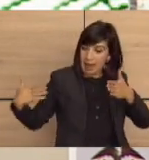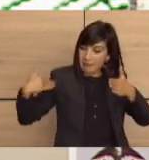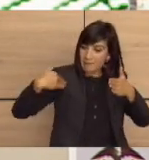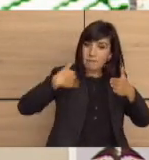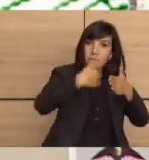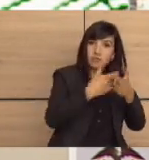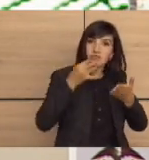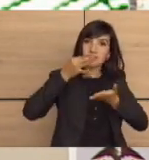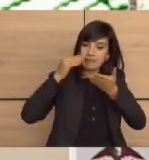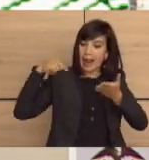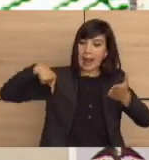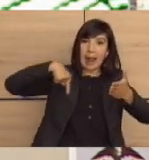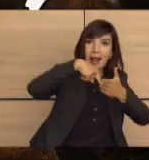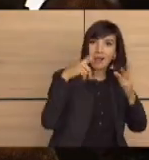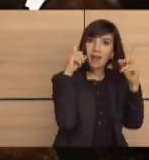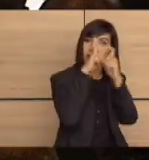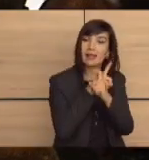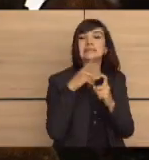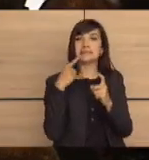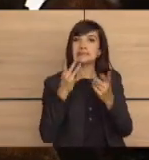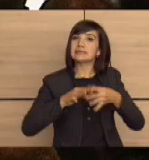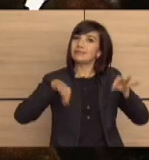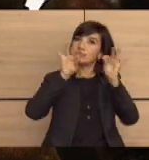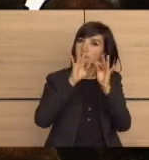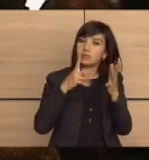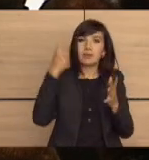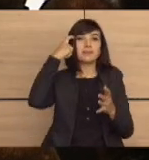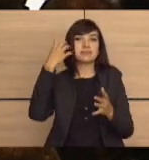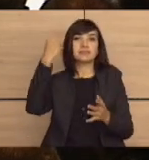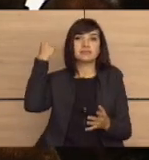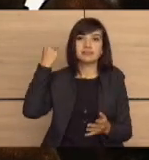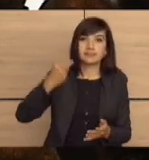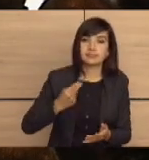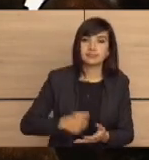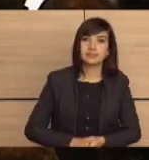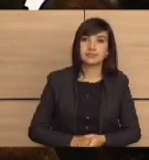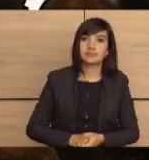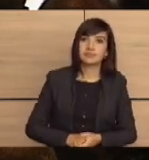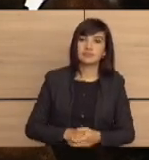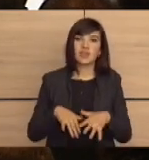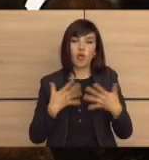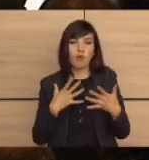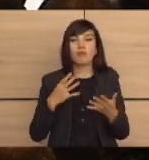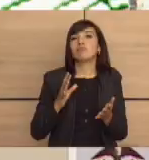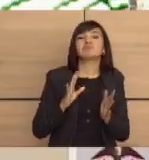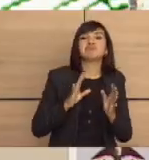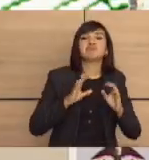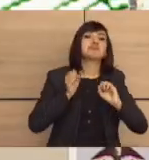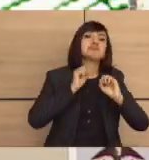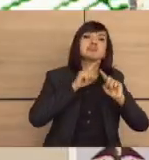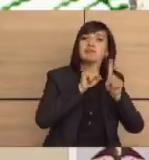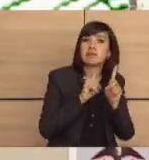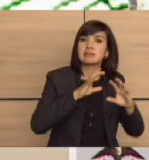producía café y se exportaba café, sino como una sociedad integra cantidad de actividades productivas que iban desde el que